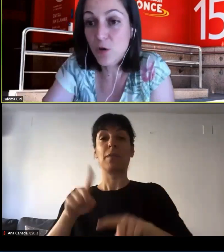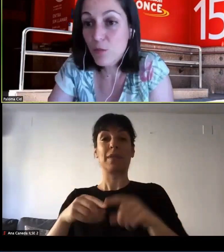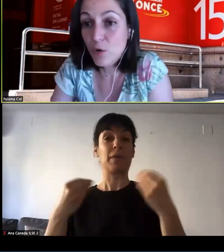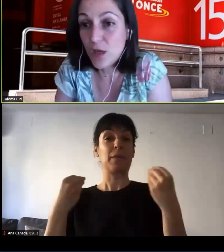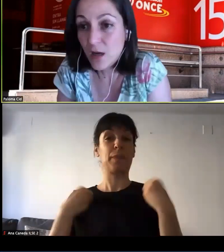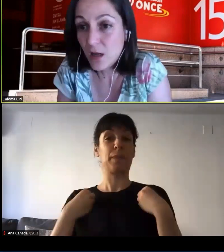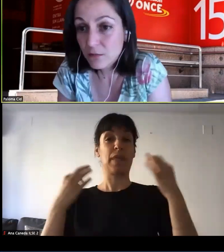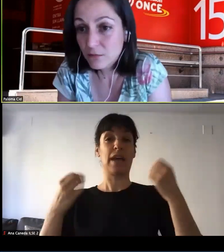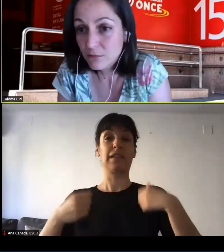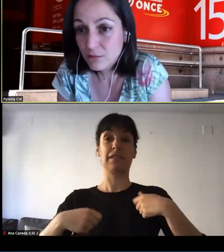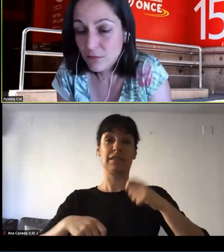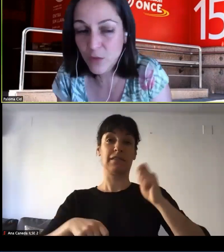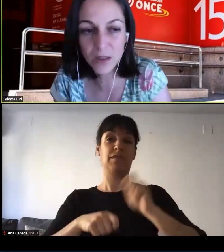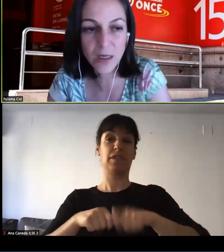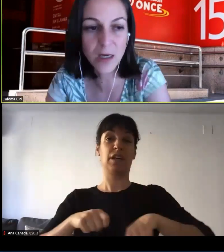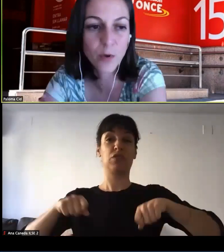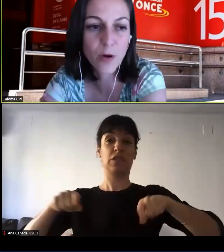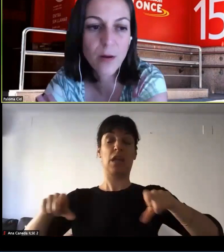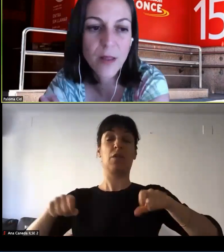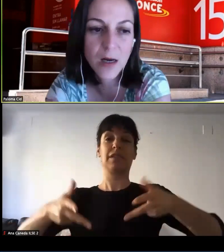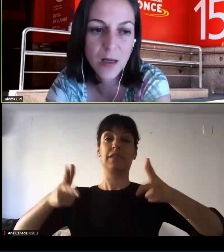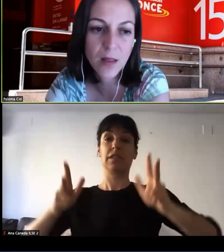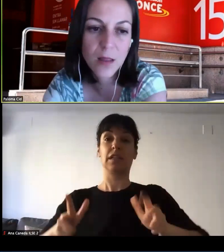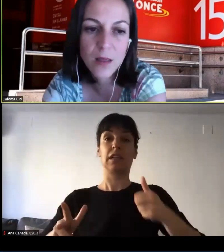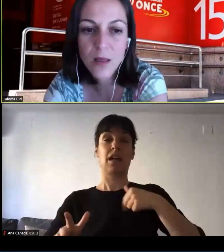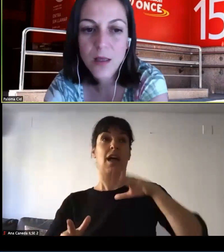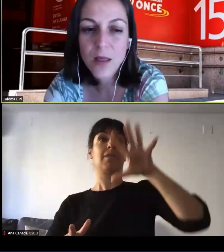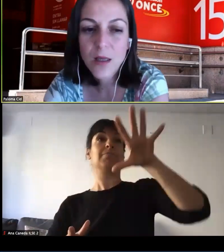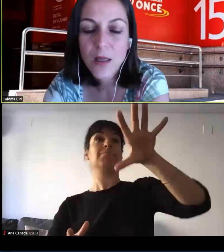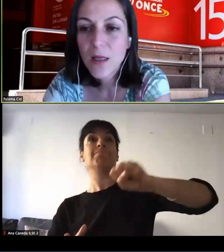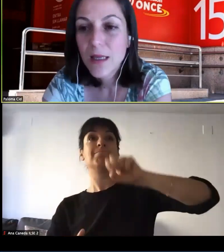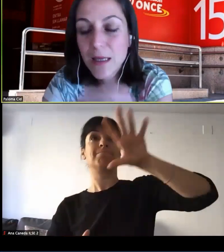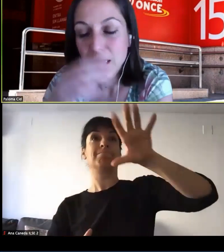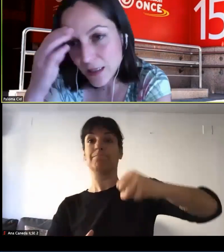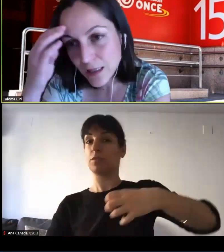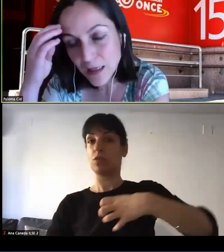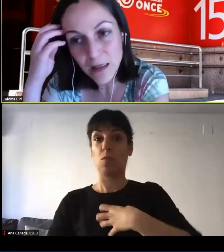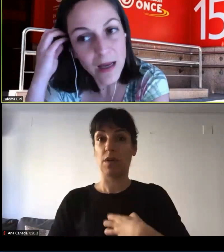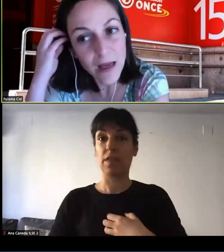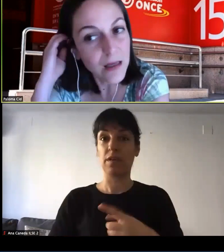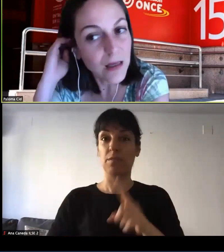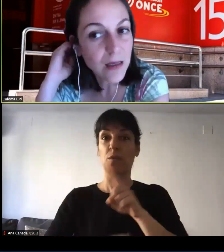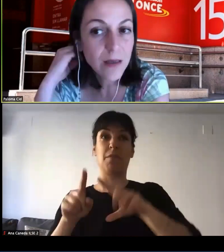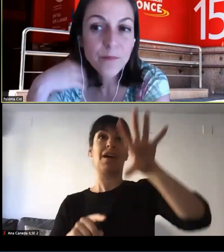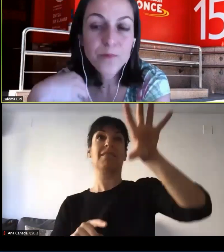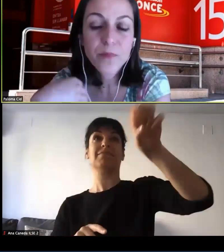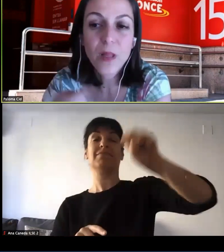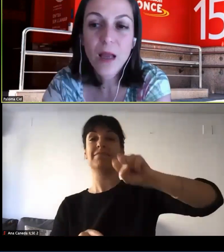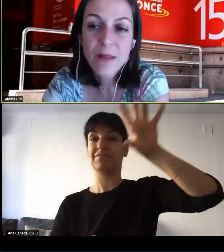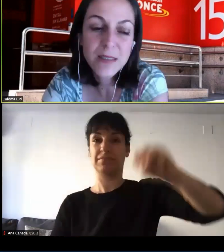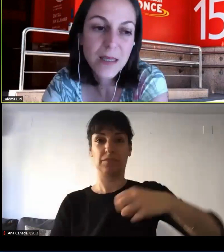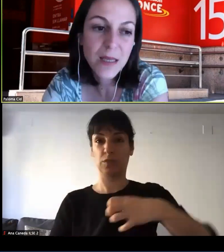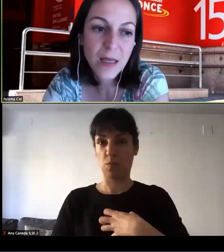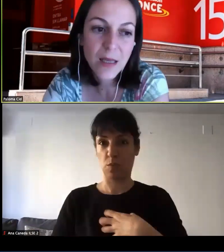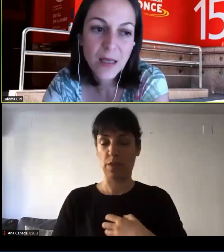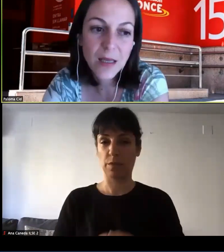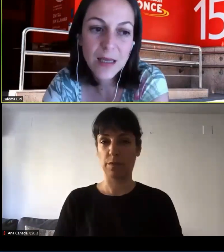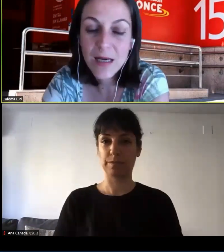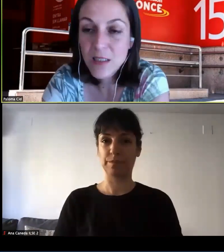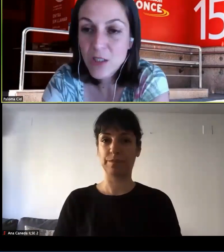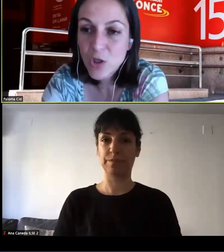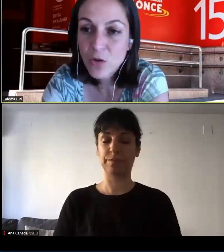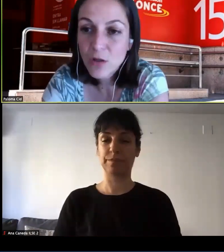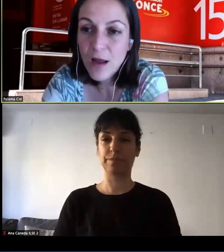las que no voy a llegar. Voy a tener un problema de alcance. Y hay veces que